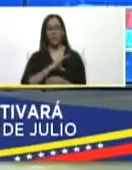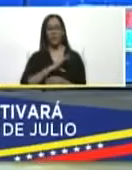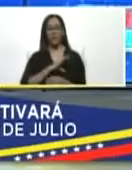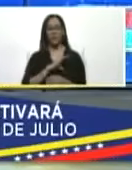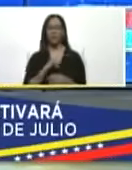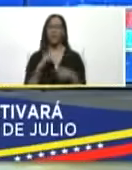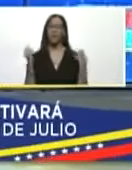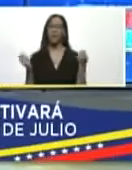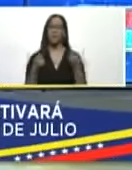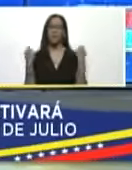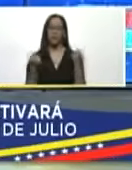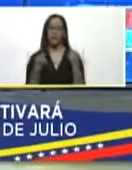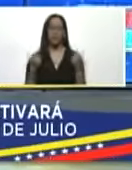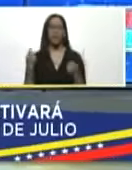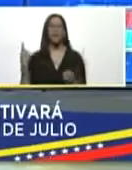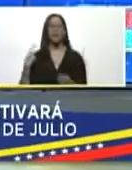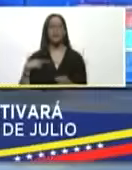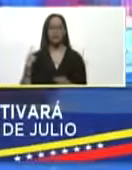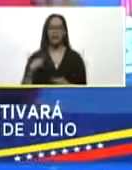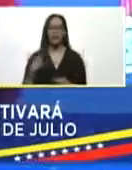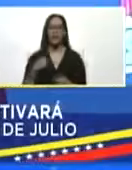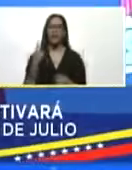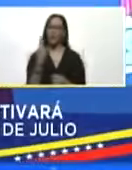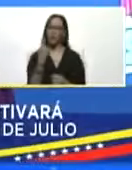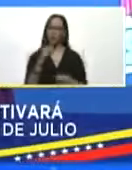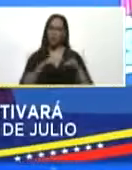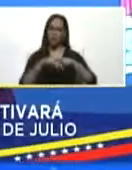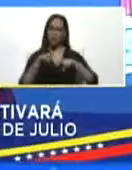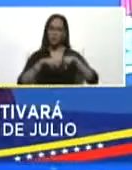tendrá una estructura,